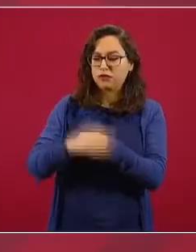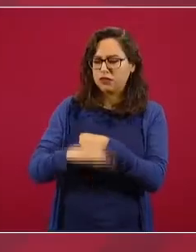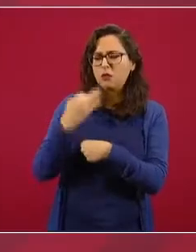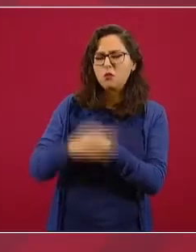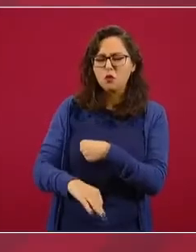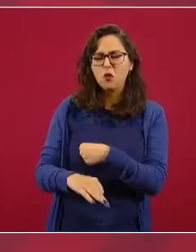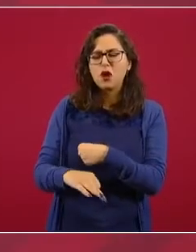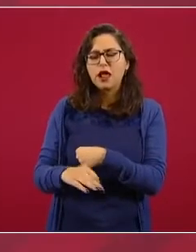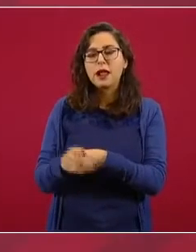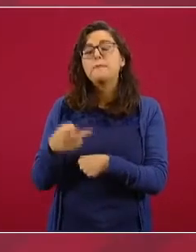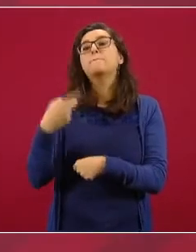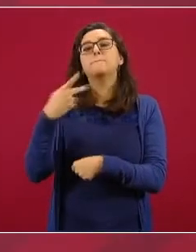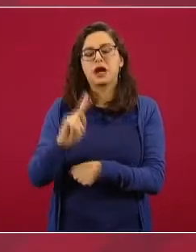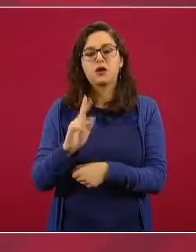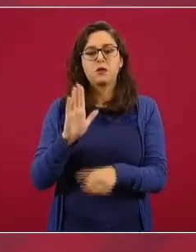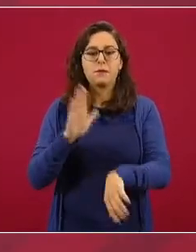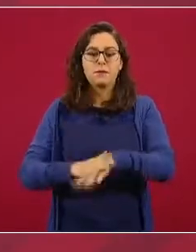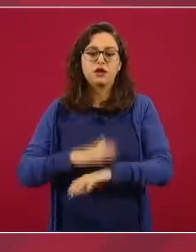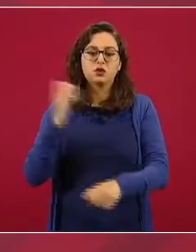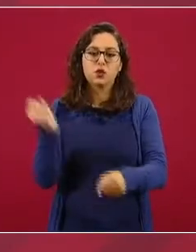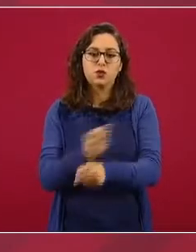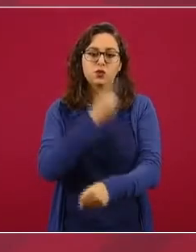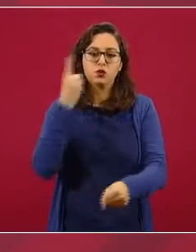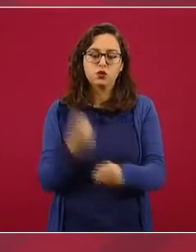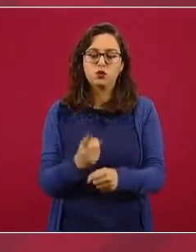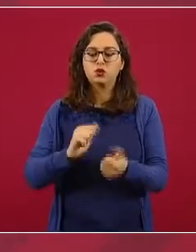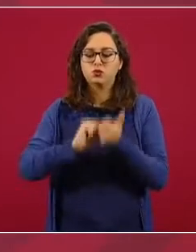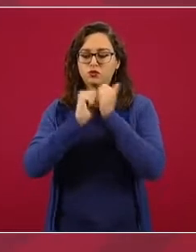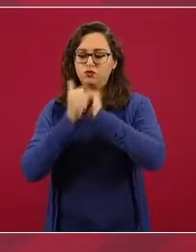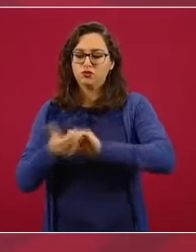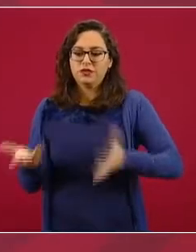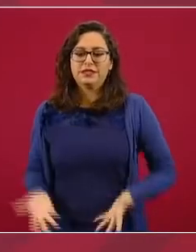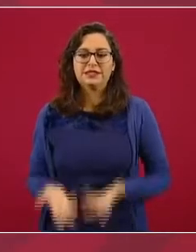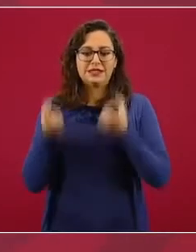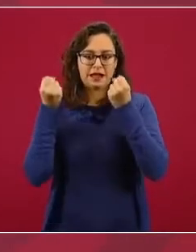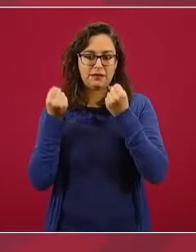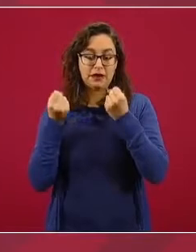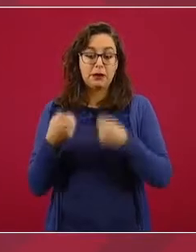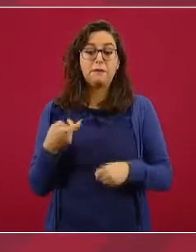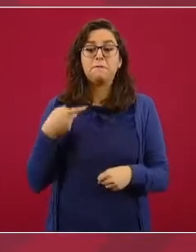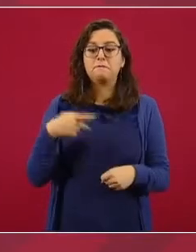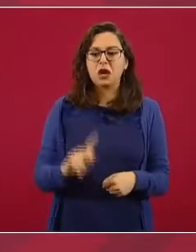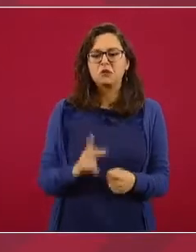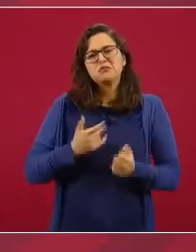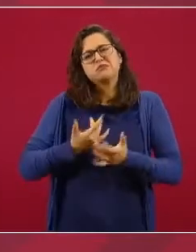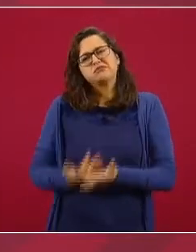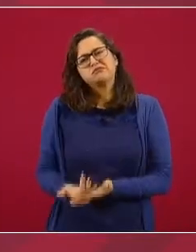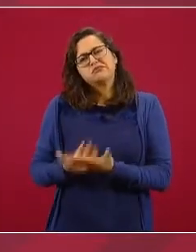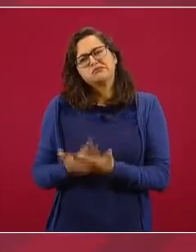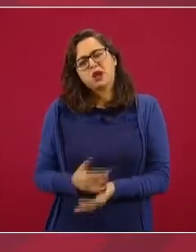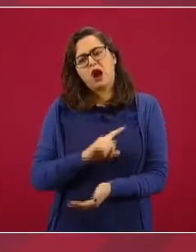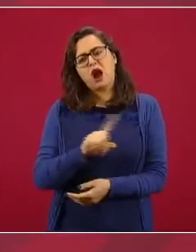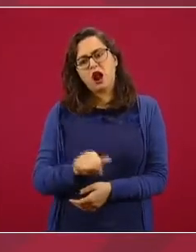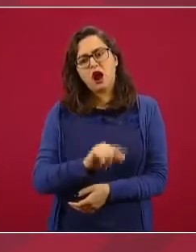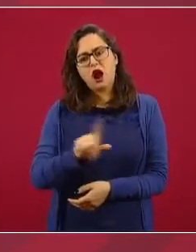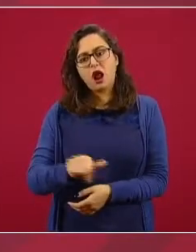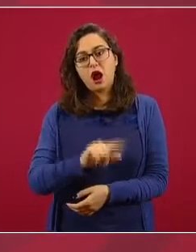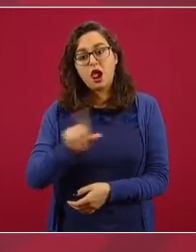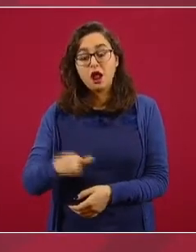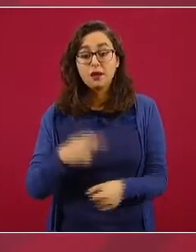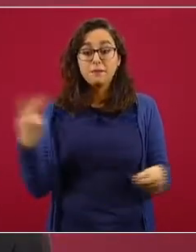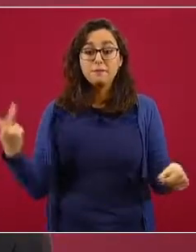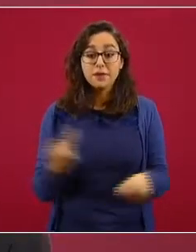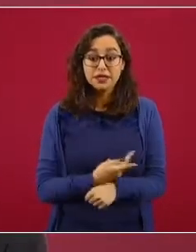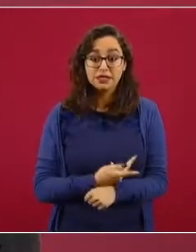mayor probabilidad de recuperarse. Mientras que si se espera, el desgaste orgánico que produce la falta de